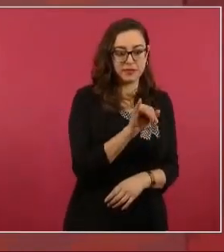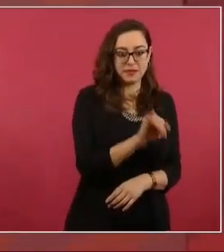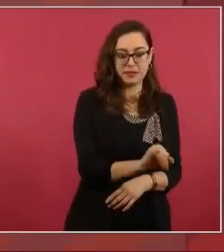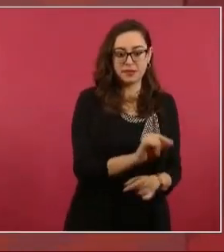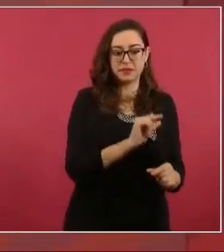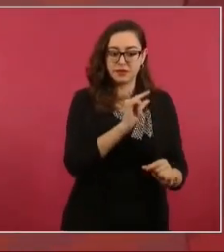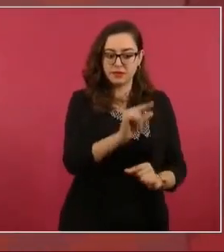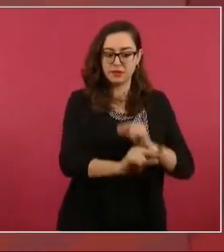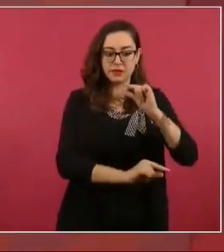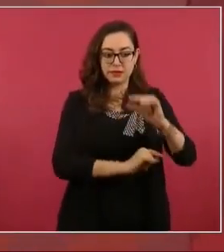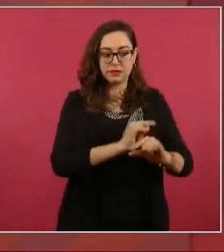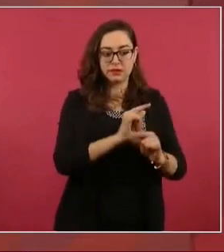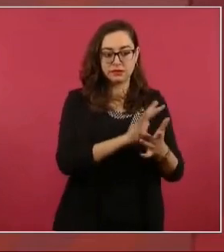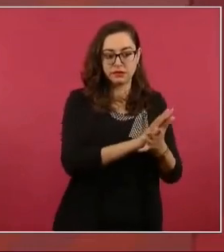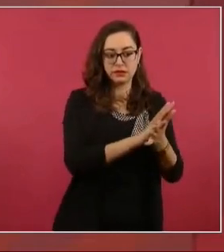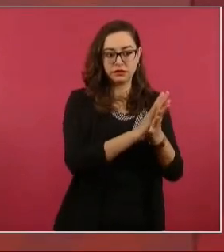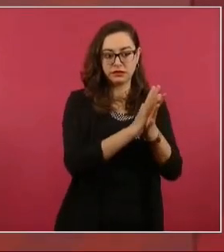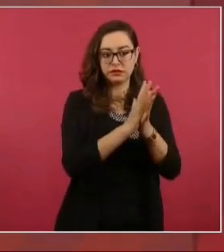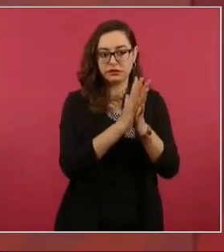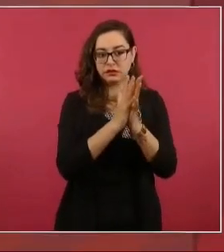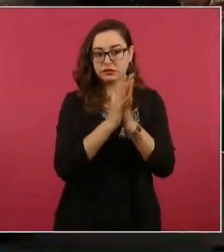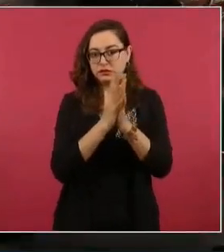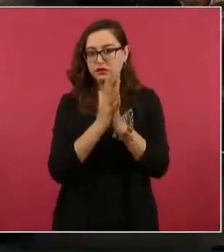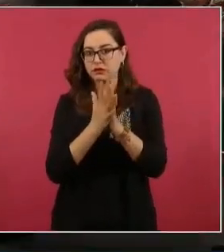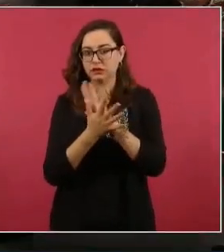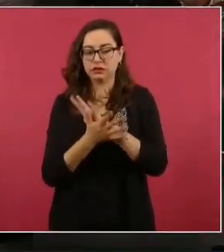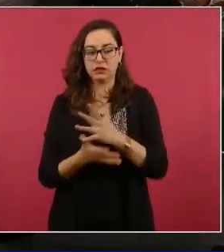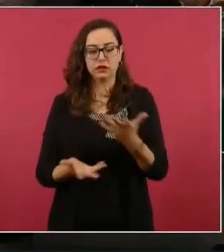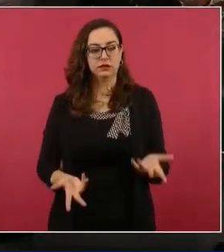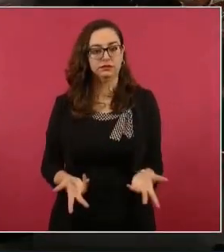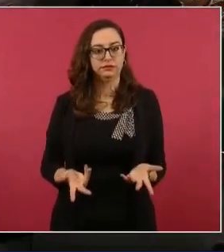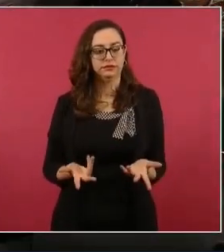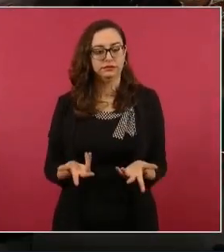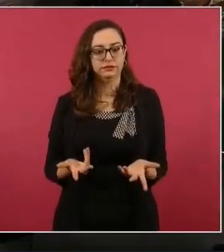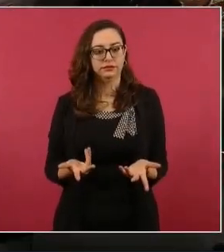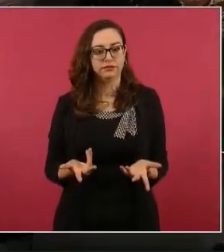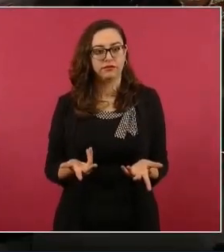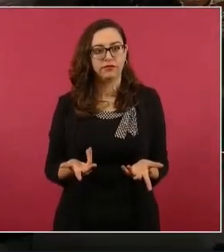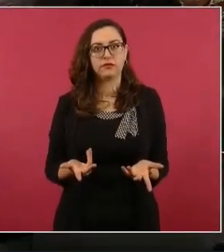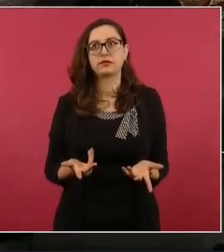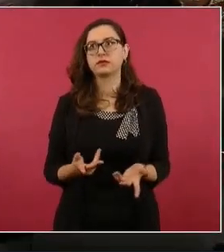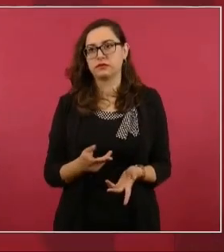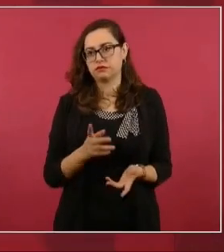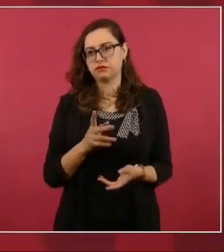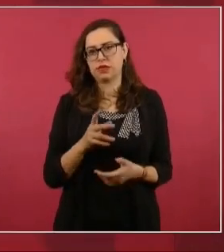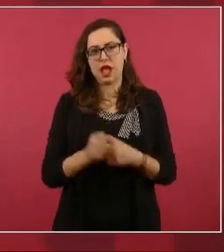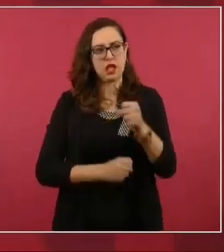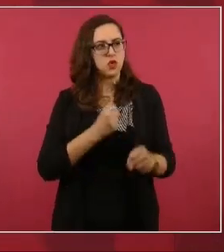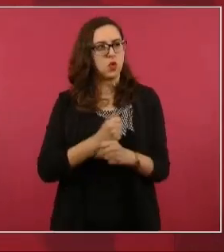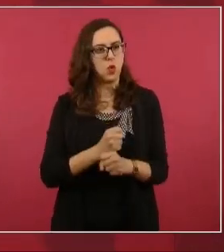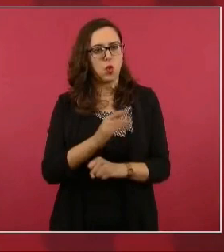transforma después en el 46, ya adquiere el nombre de PRI,